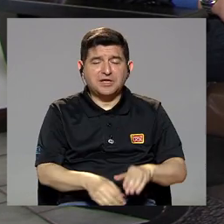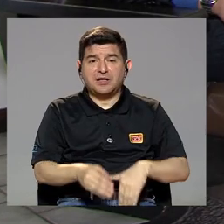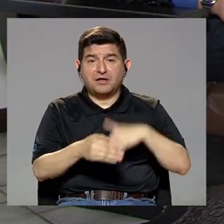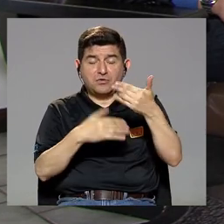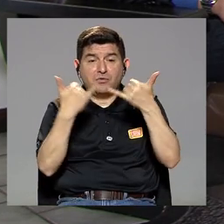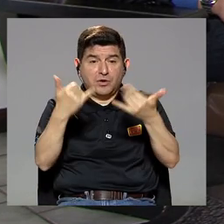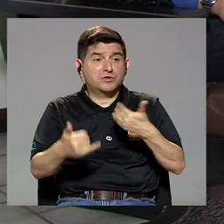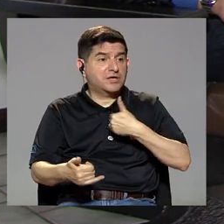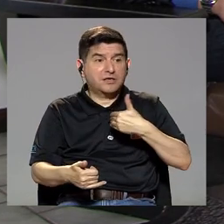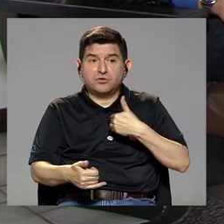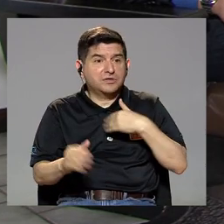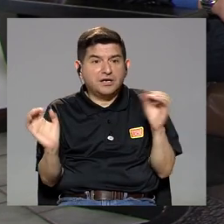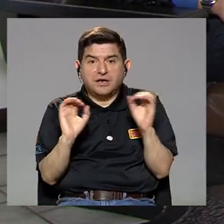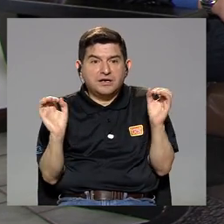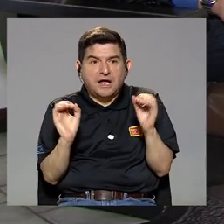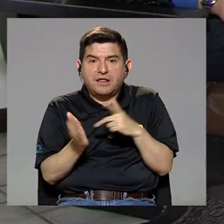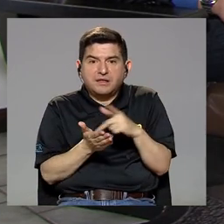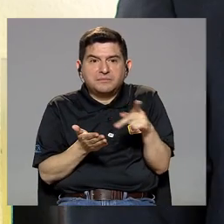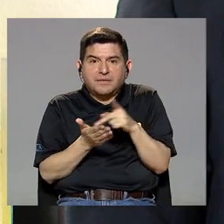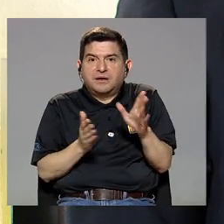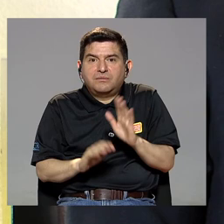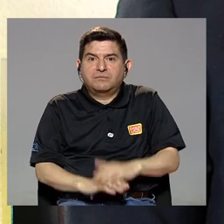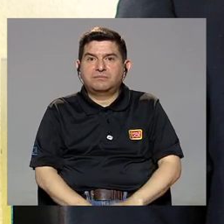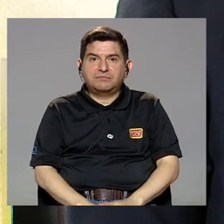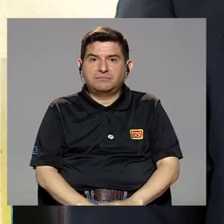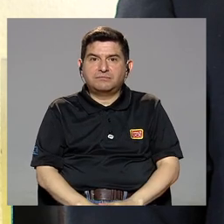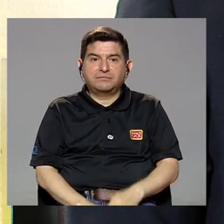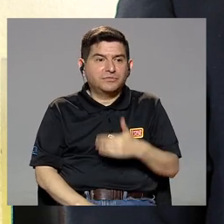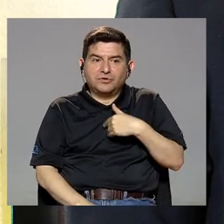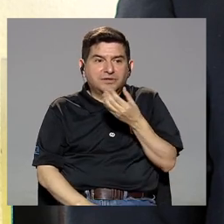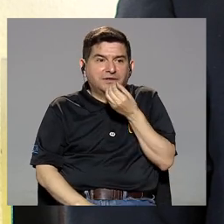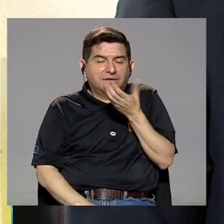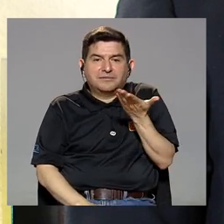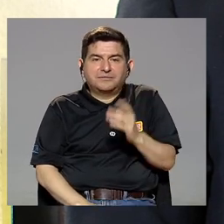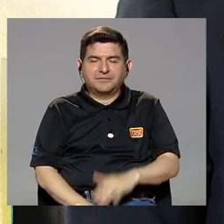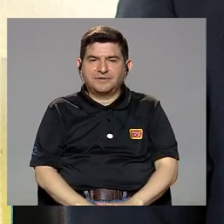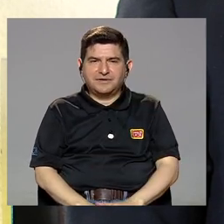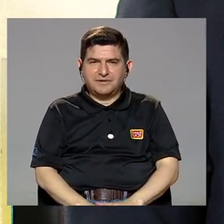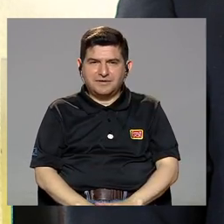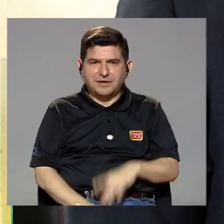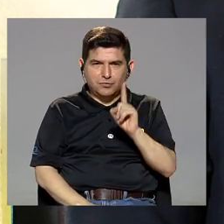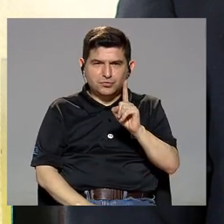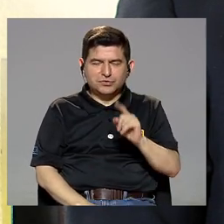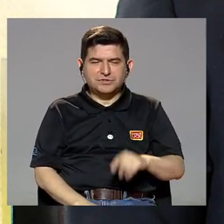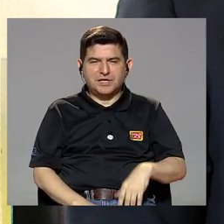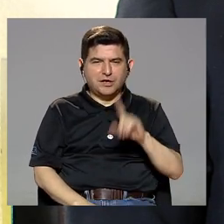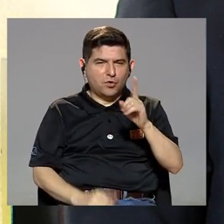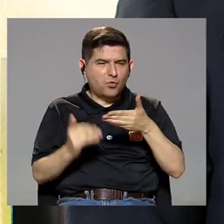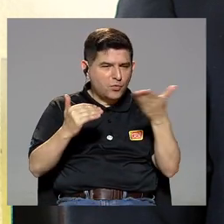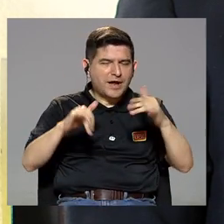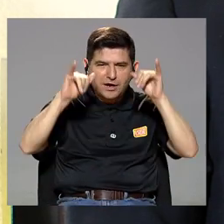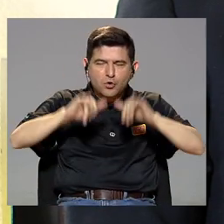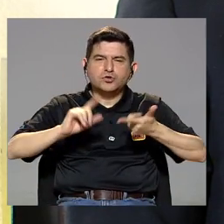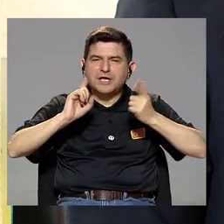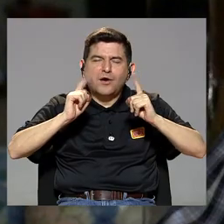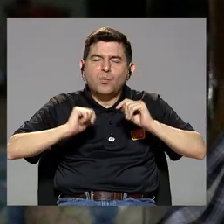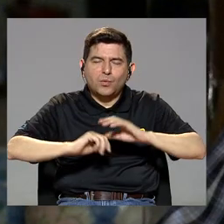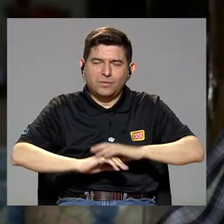tengo imputar yo no tengo un sueldo que comer y si hubiese que quedarse como un sombrero con cuál se quedaría